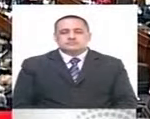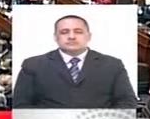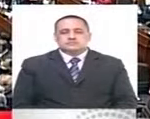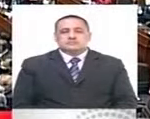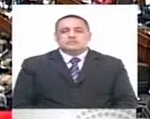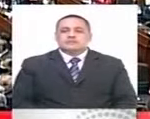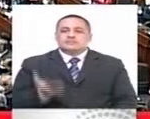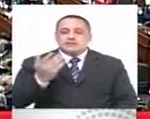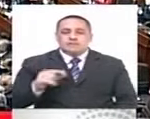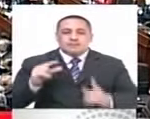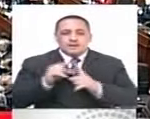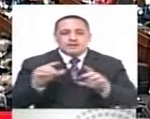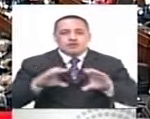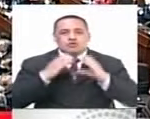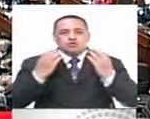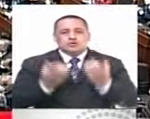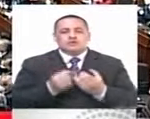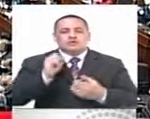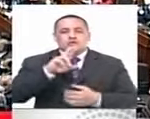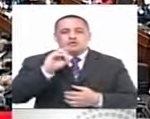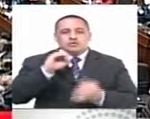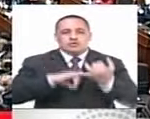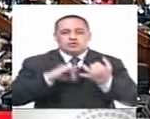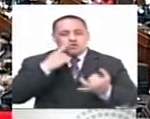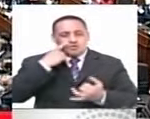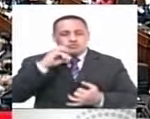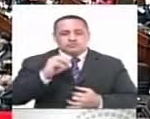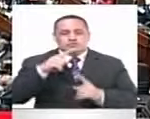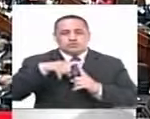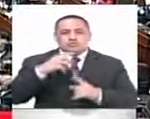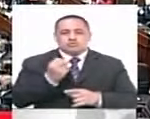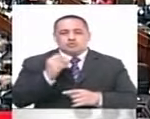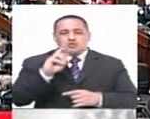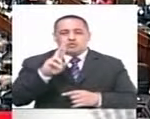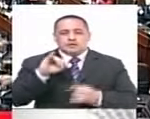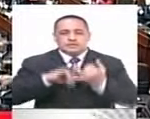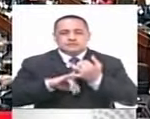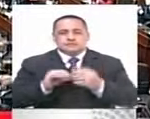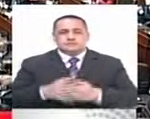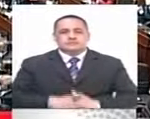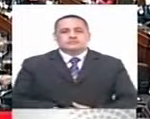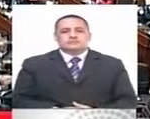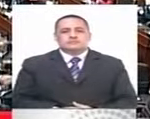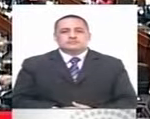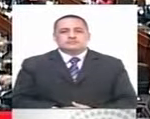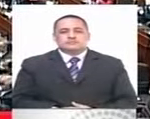Tiene la palabra la congresista Rocío Torres por 3 minutos.